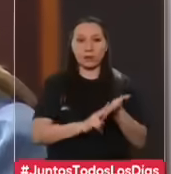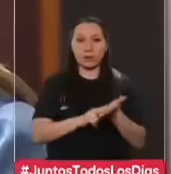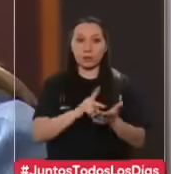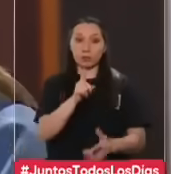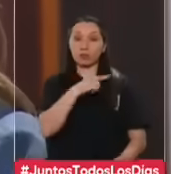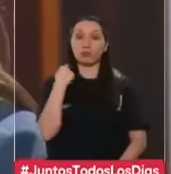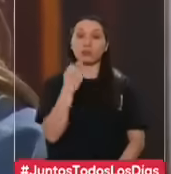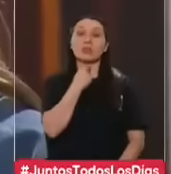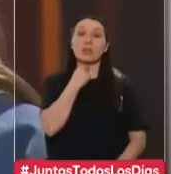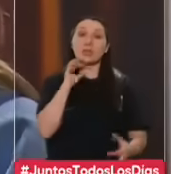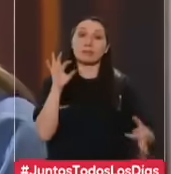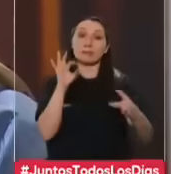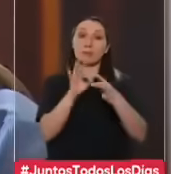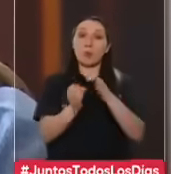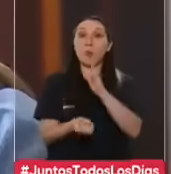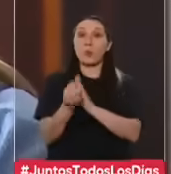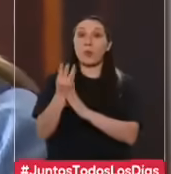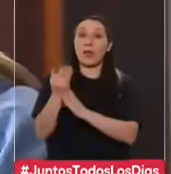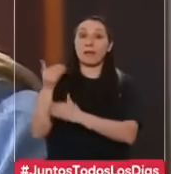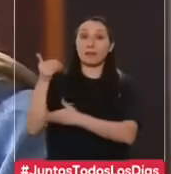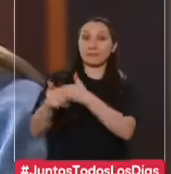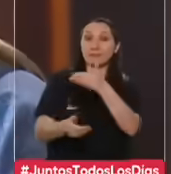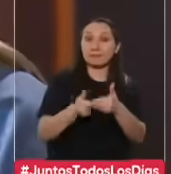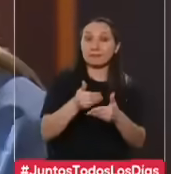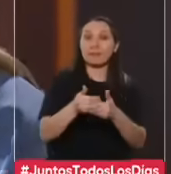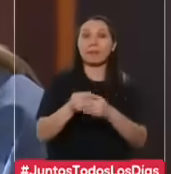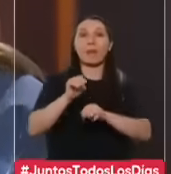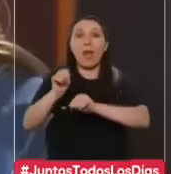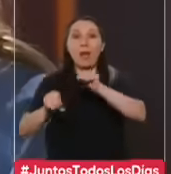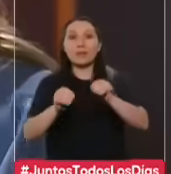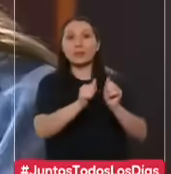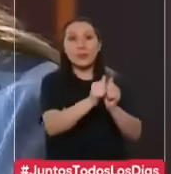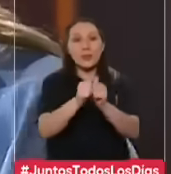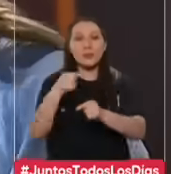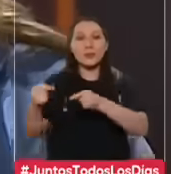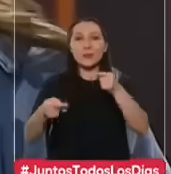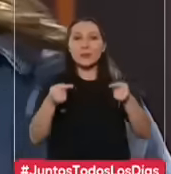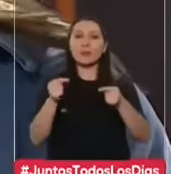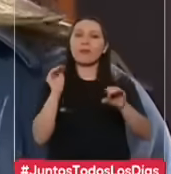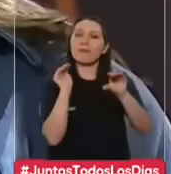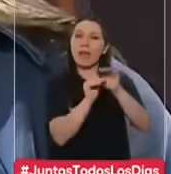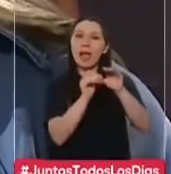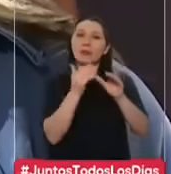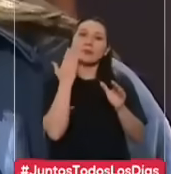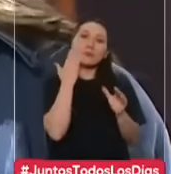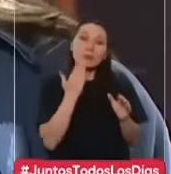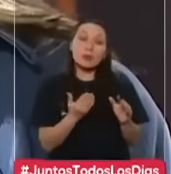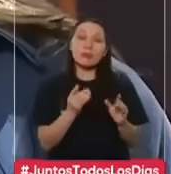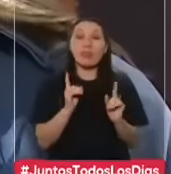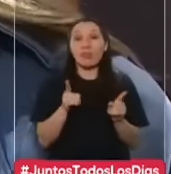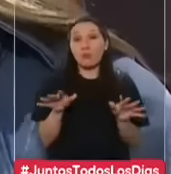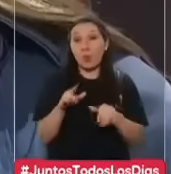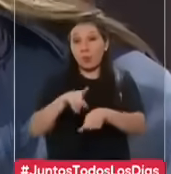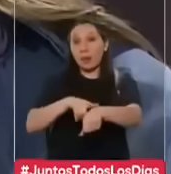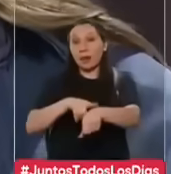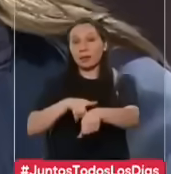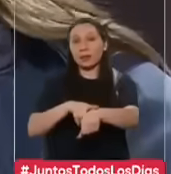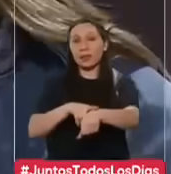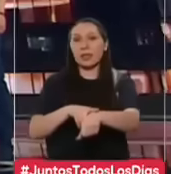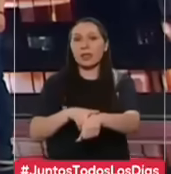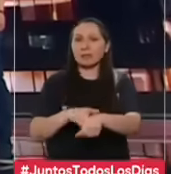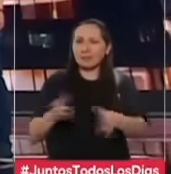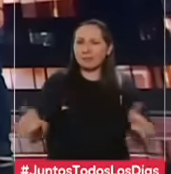Queríamos conectar a las nuevas generaciones justamente para que sean ellas las que llamen a sus padres a donar en el banco. Pero bueno, vamos a tener que ocupar ese tiempo